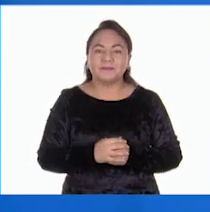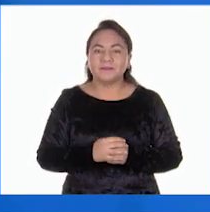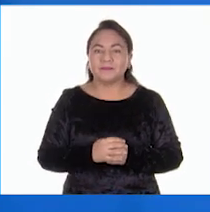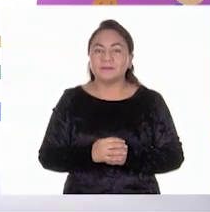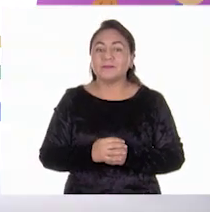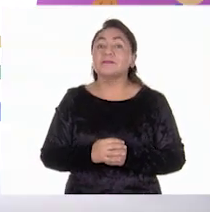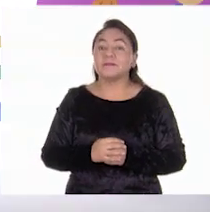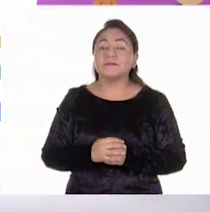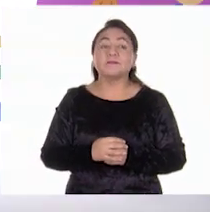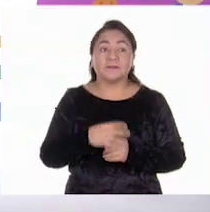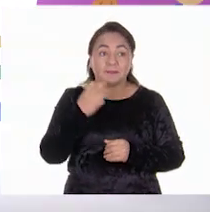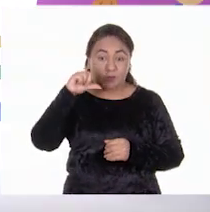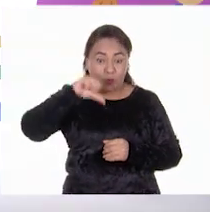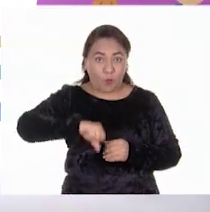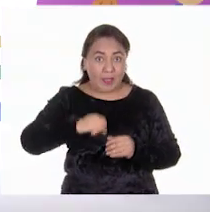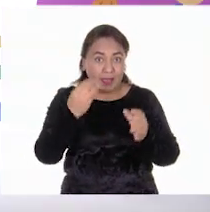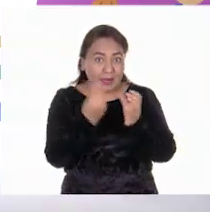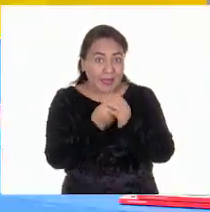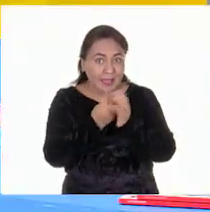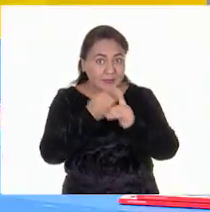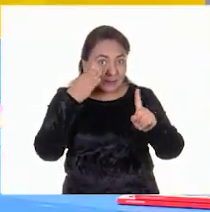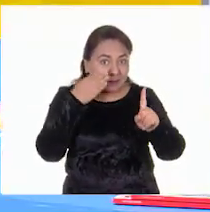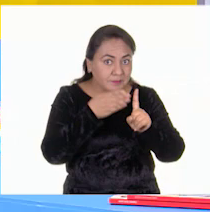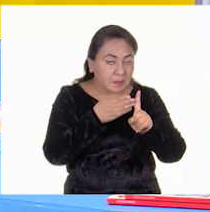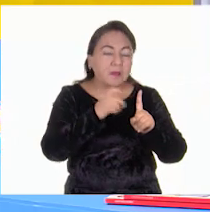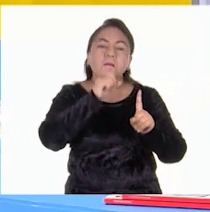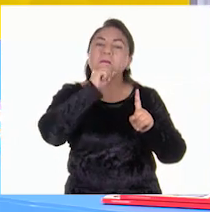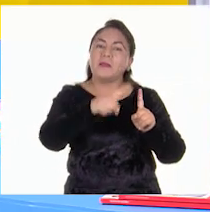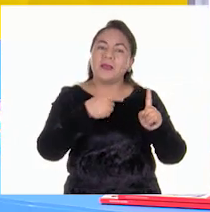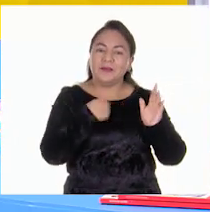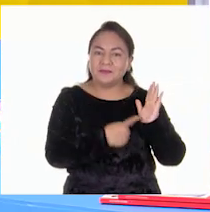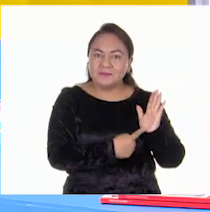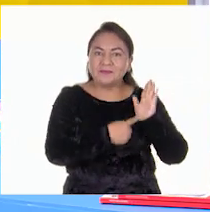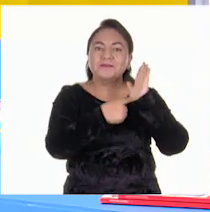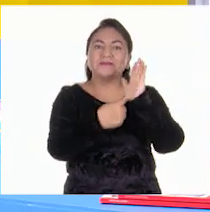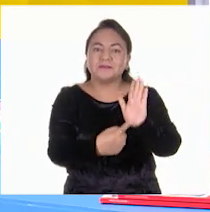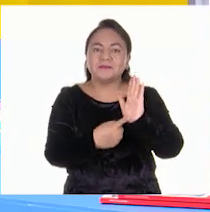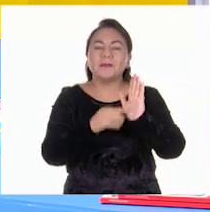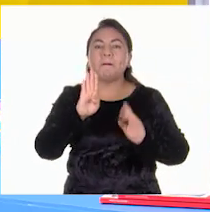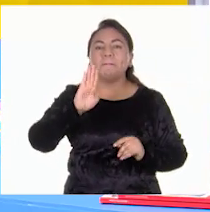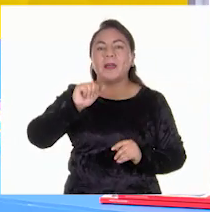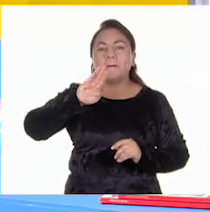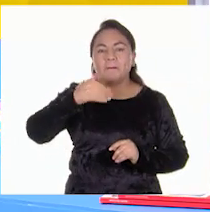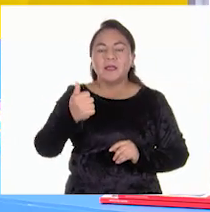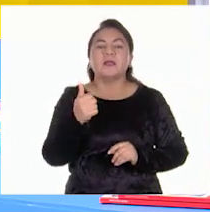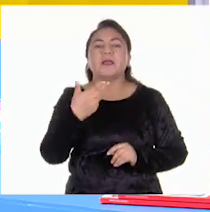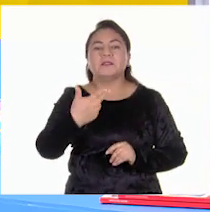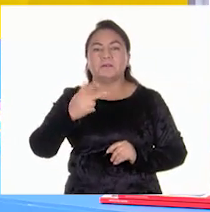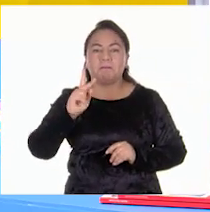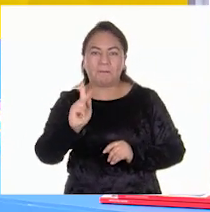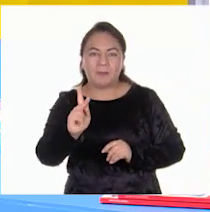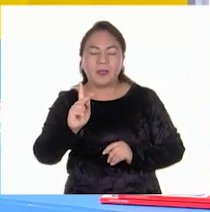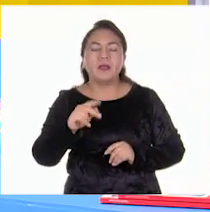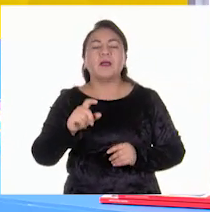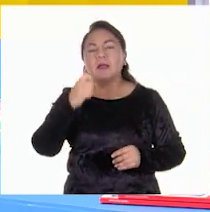El propósito de esta sesión también es presentar la adaptación de Baby HP de